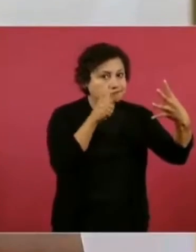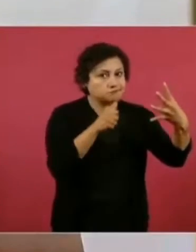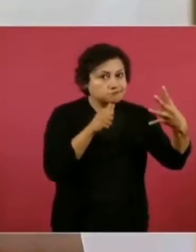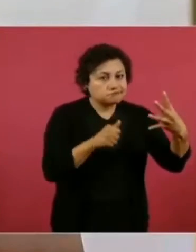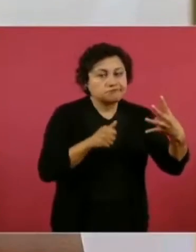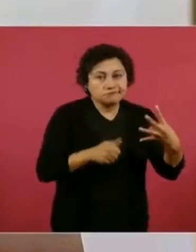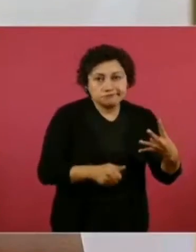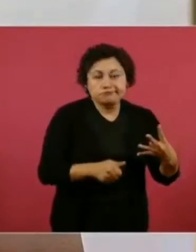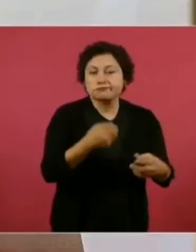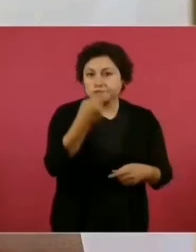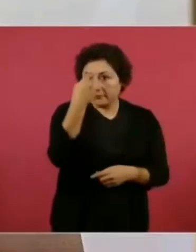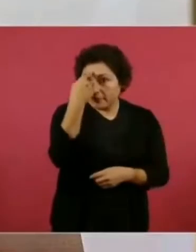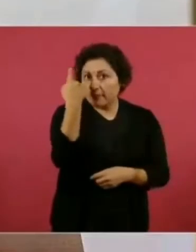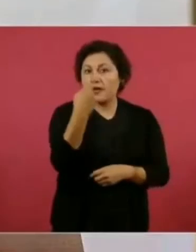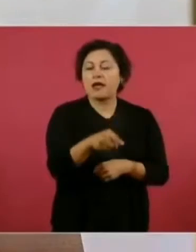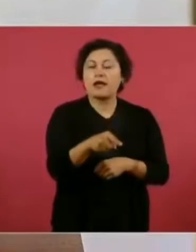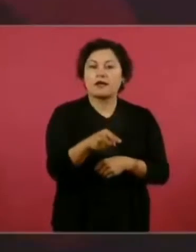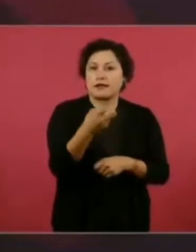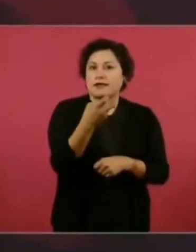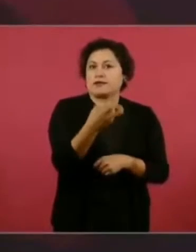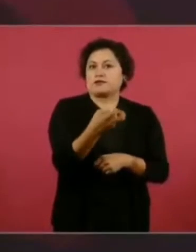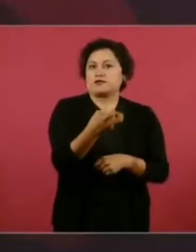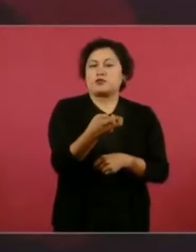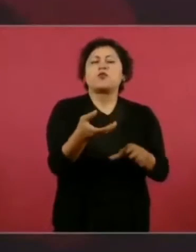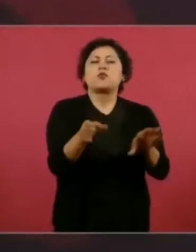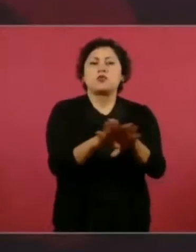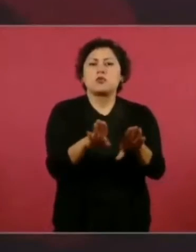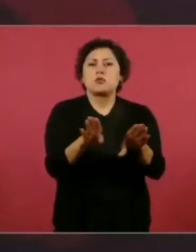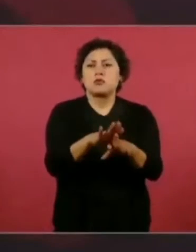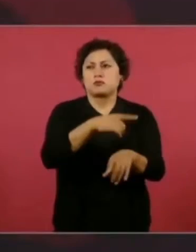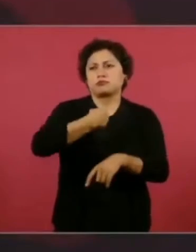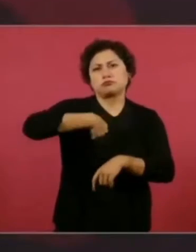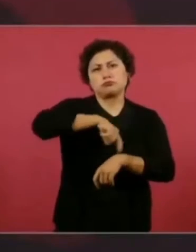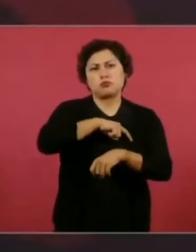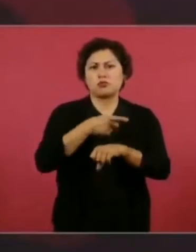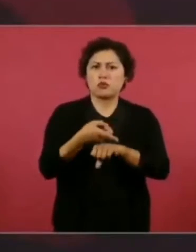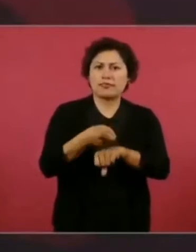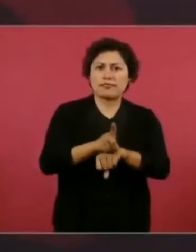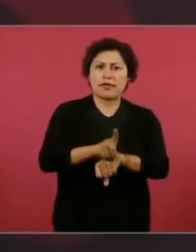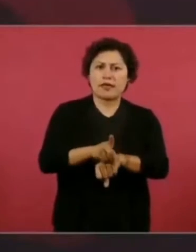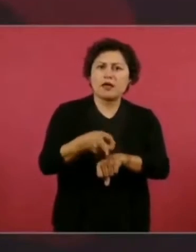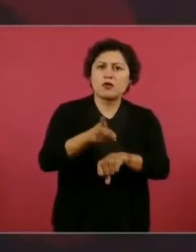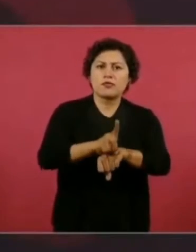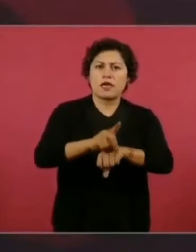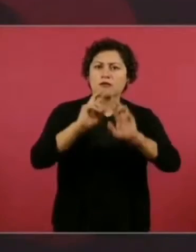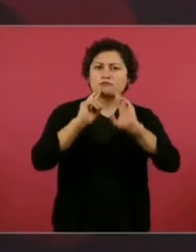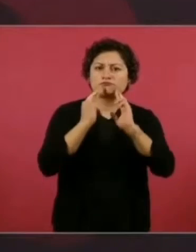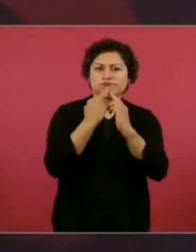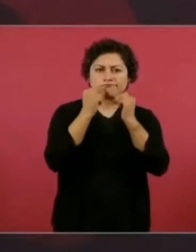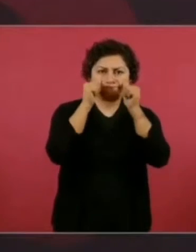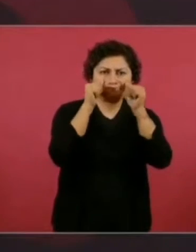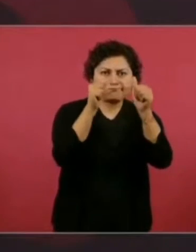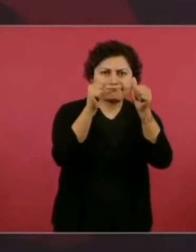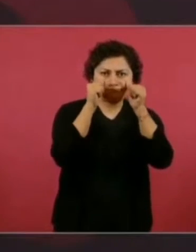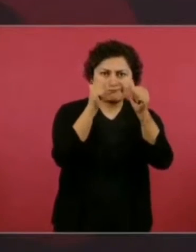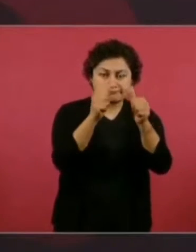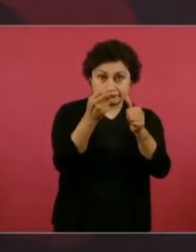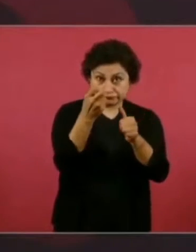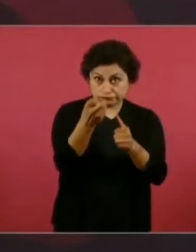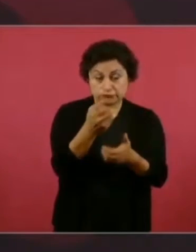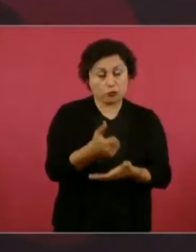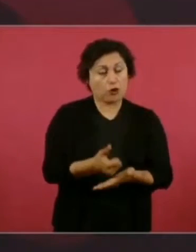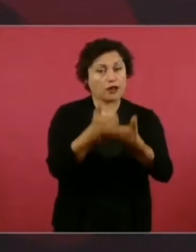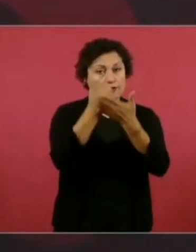dándole seguimiento diario, ¿no?, al problema de la inseguridad. Otra cosa que nos ayuda